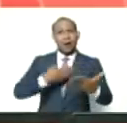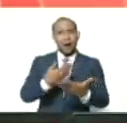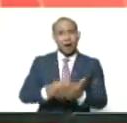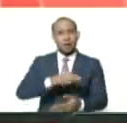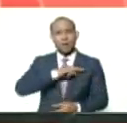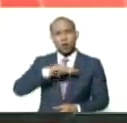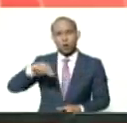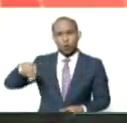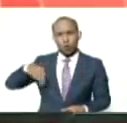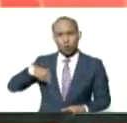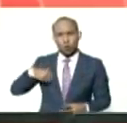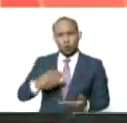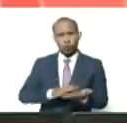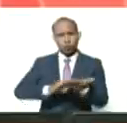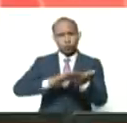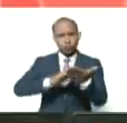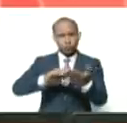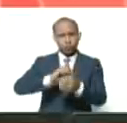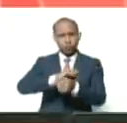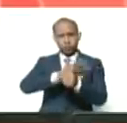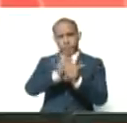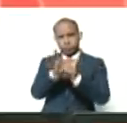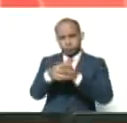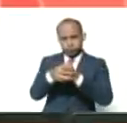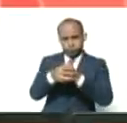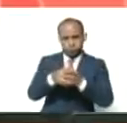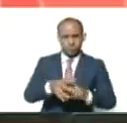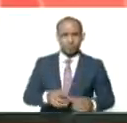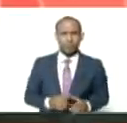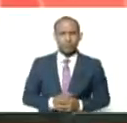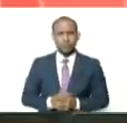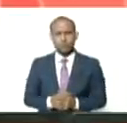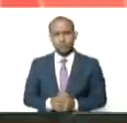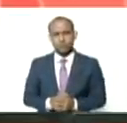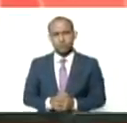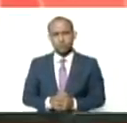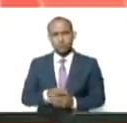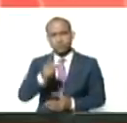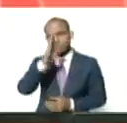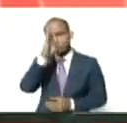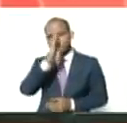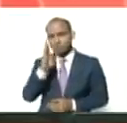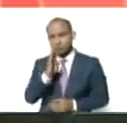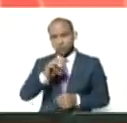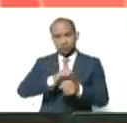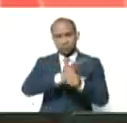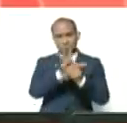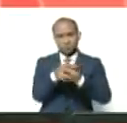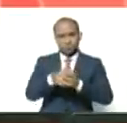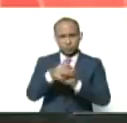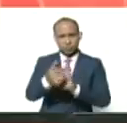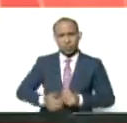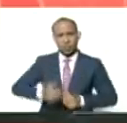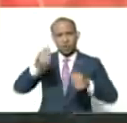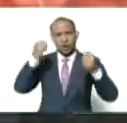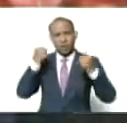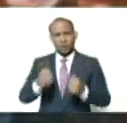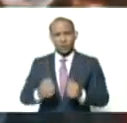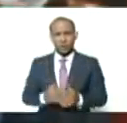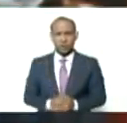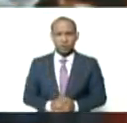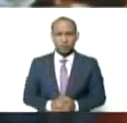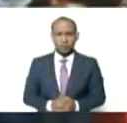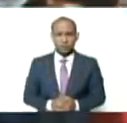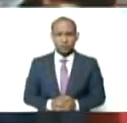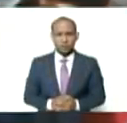de esta situación de alarma por la llegada de la variante brasilera del coronavirus, que es mucho más virulenta.